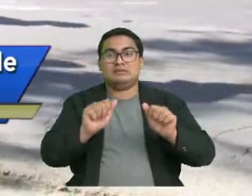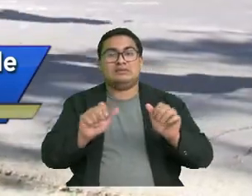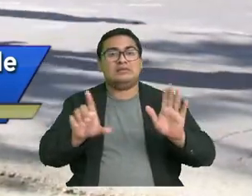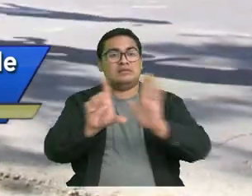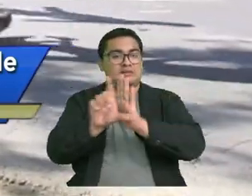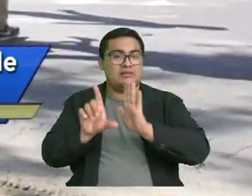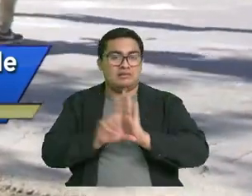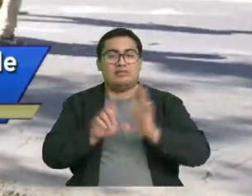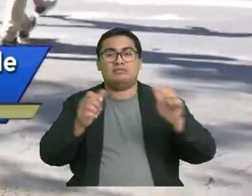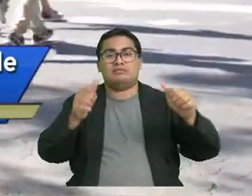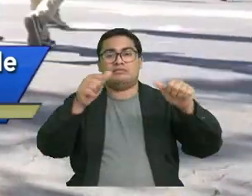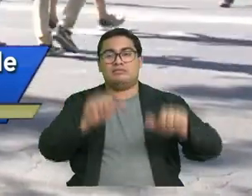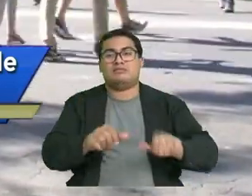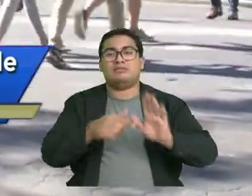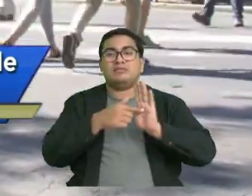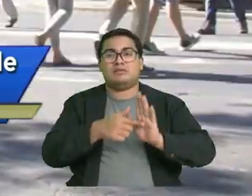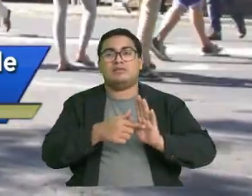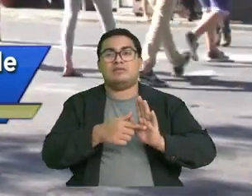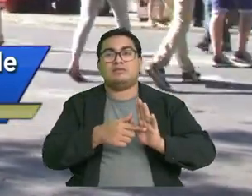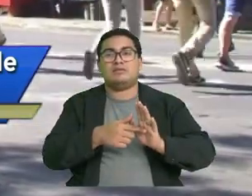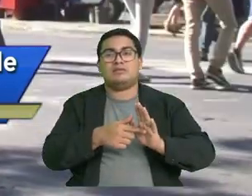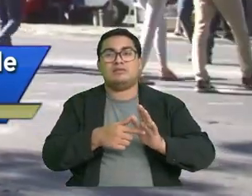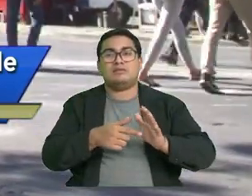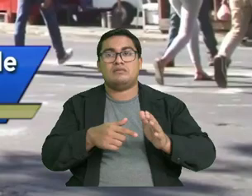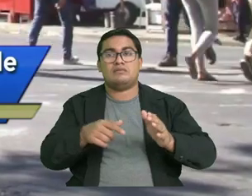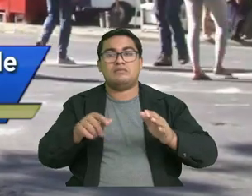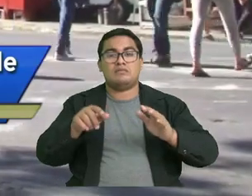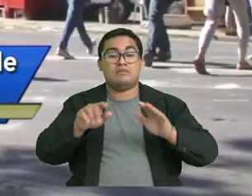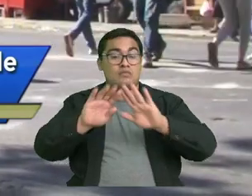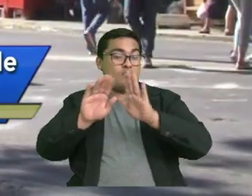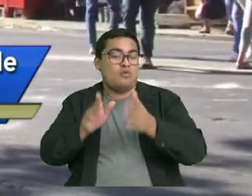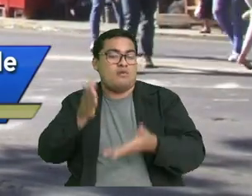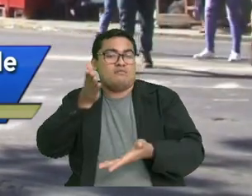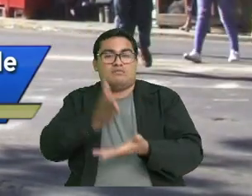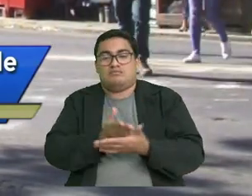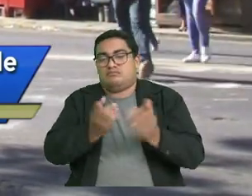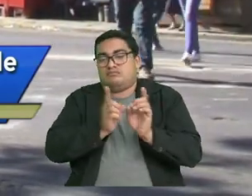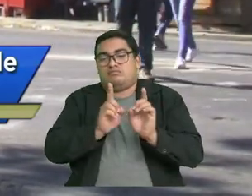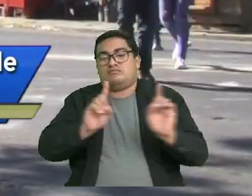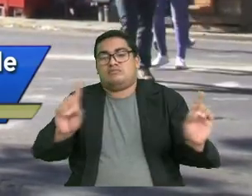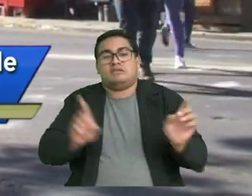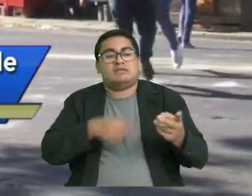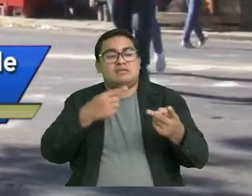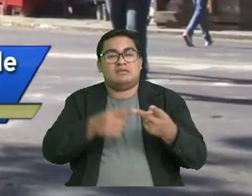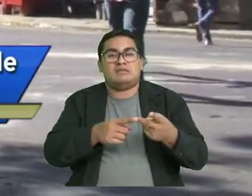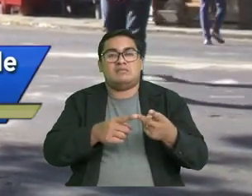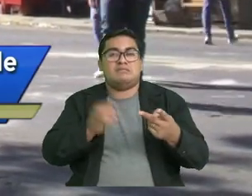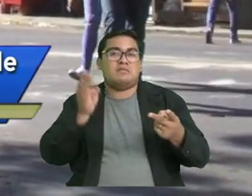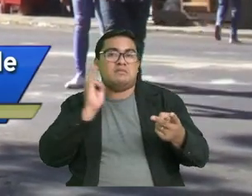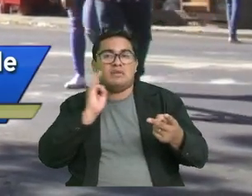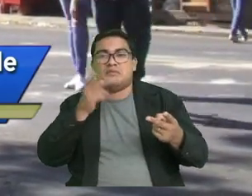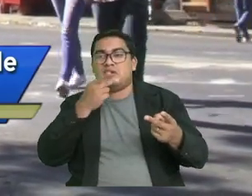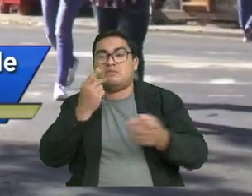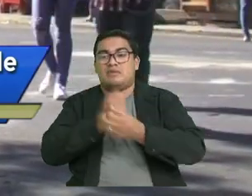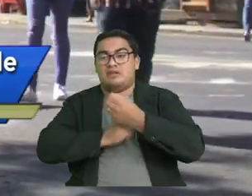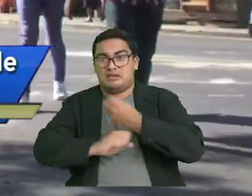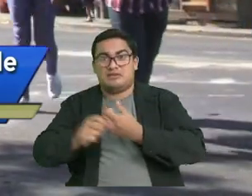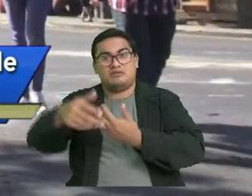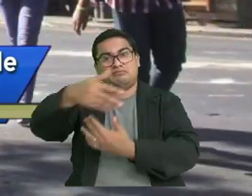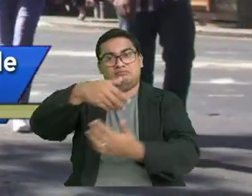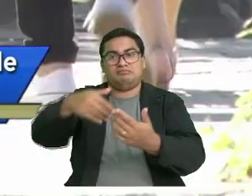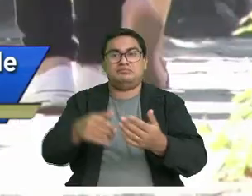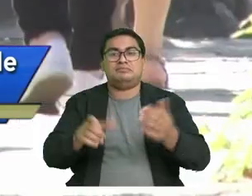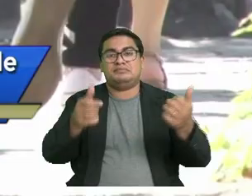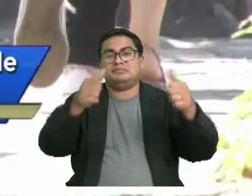leyes como la disolución del matrimonio por voluntad de una de las partes, la relación de madre, padre, hijo. Y se